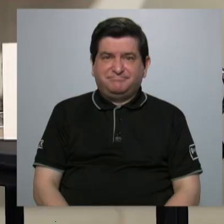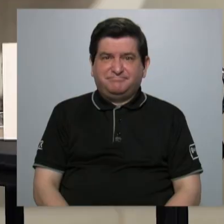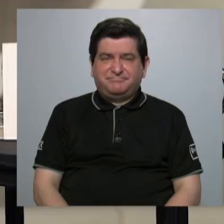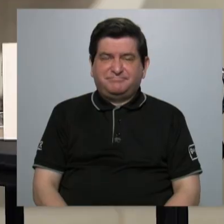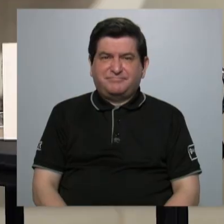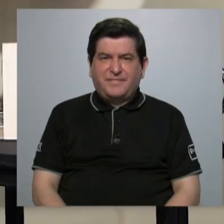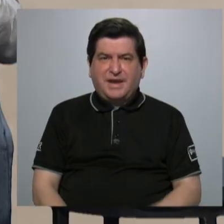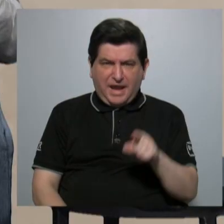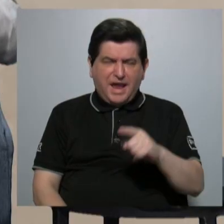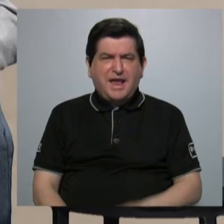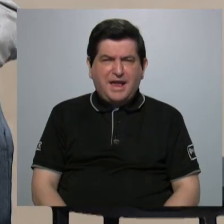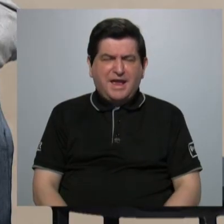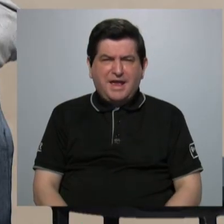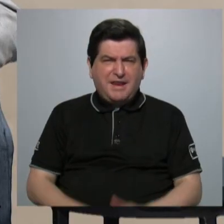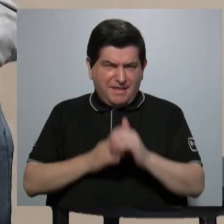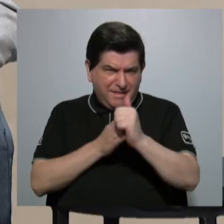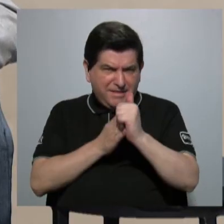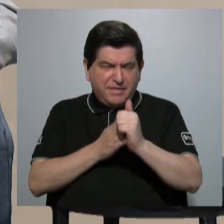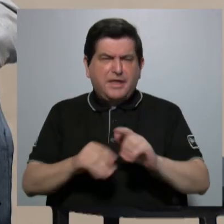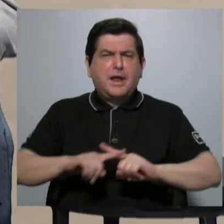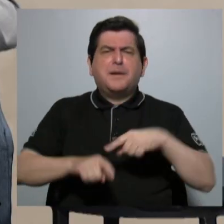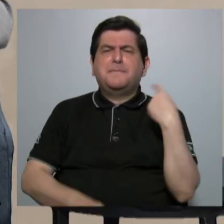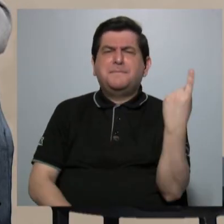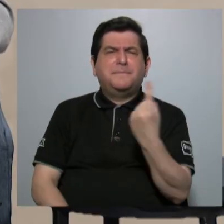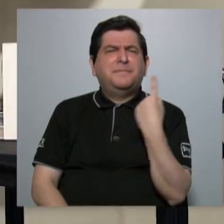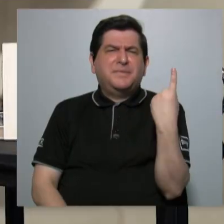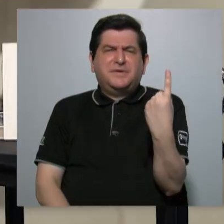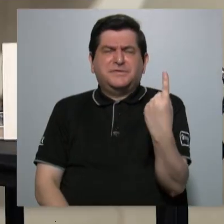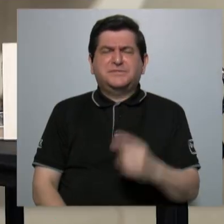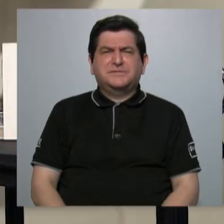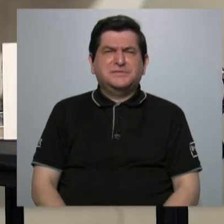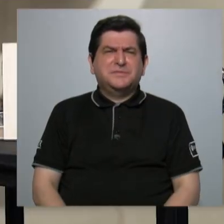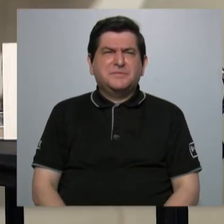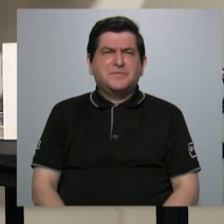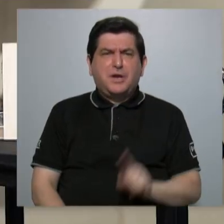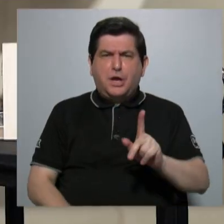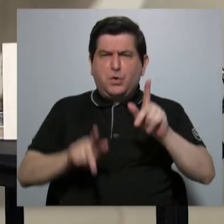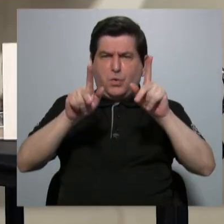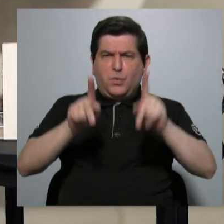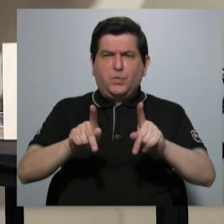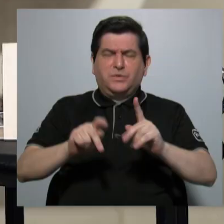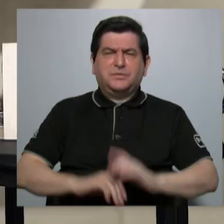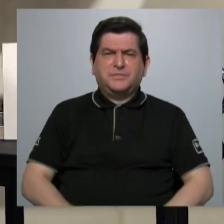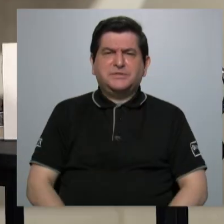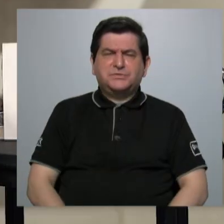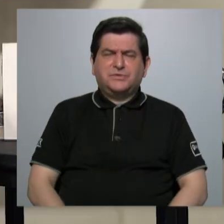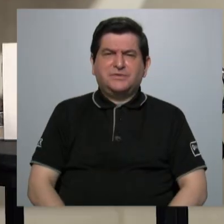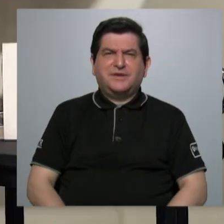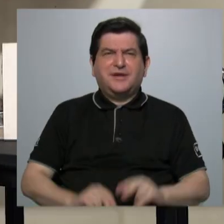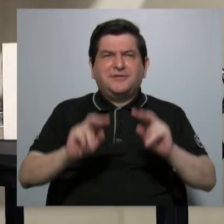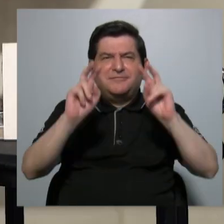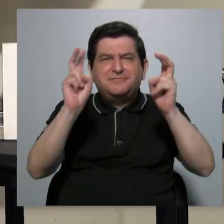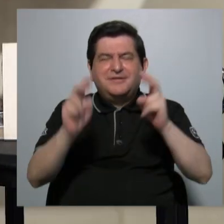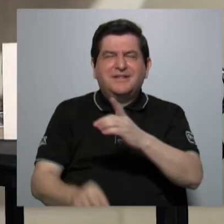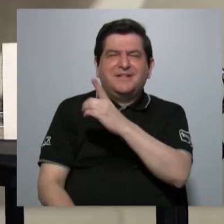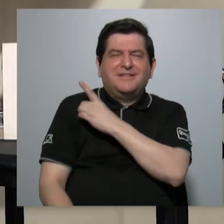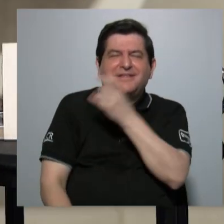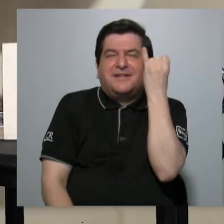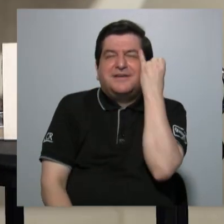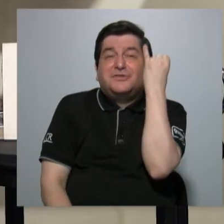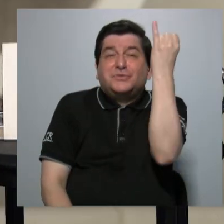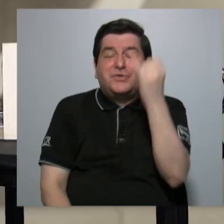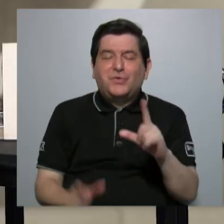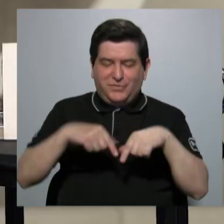puede fungir, que lleva la batuta. El que lleva la batuta, pero siempre hay como una persona que es el director ideológico del